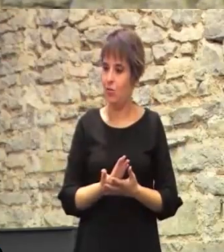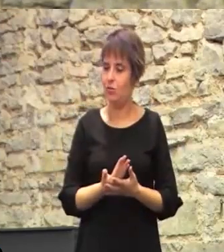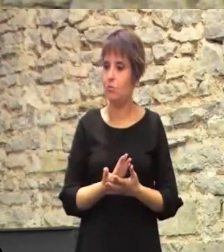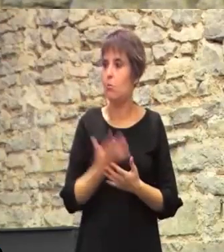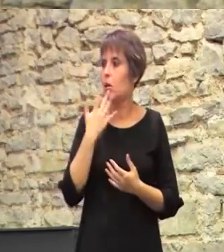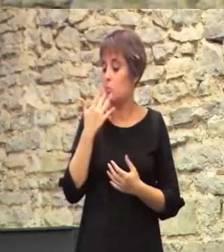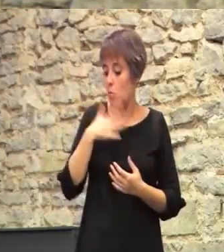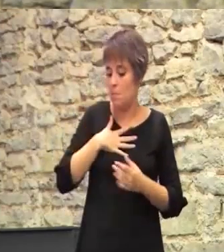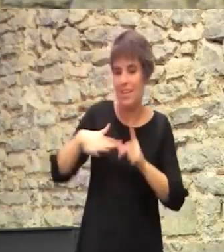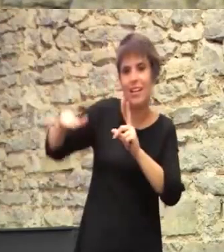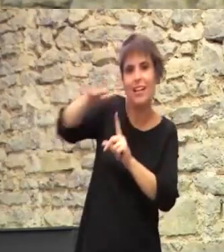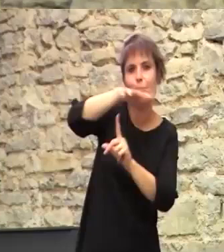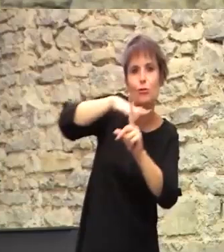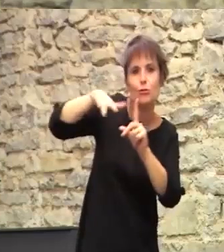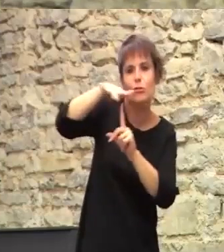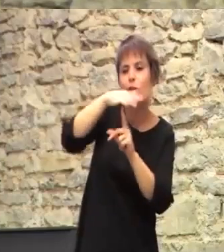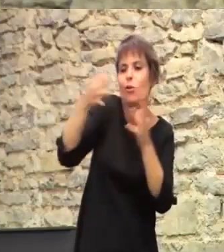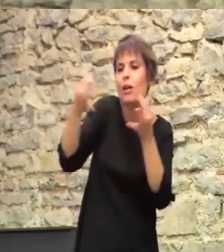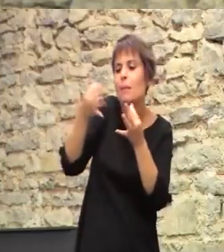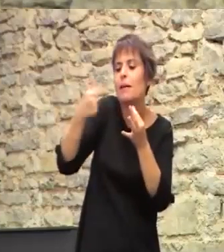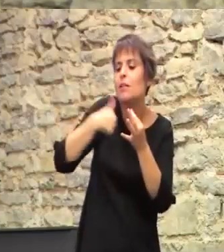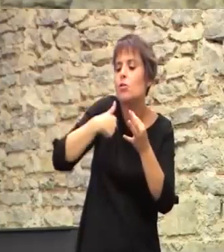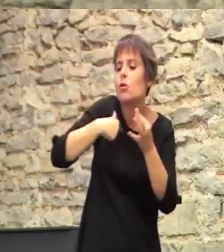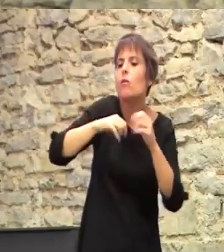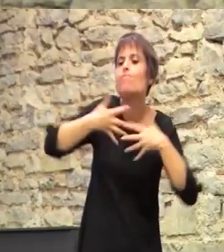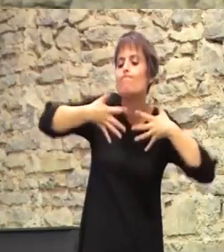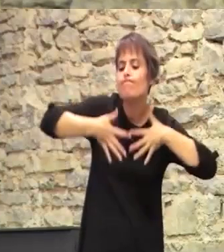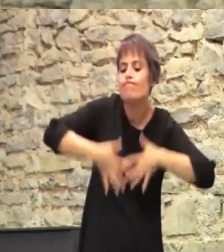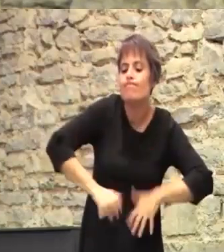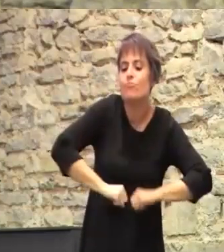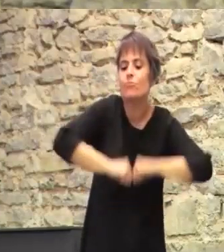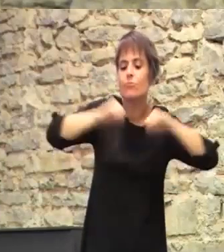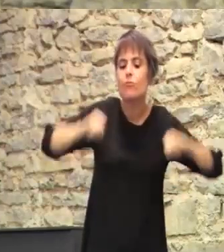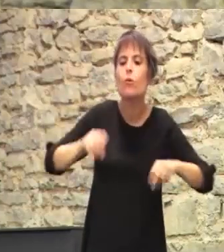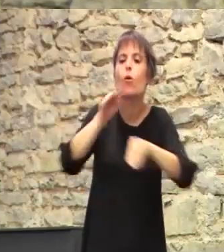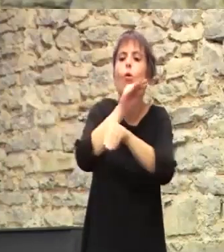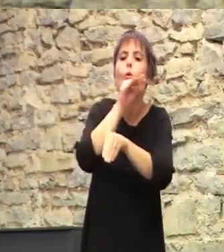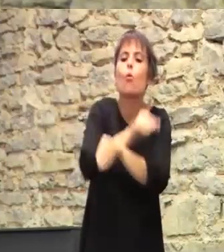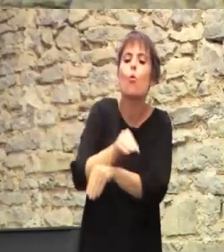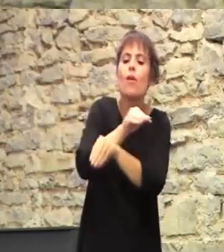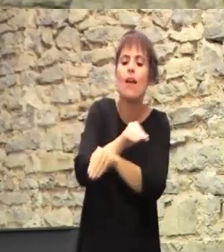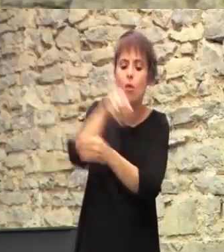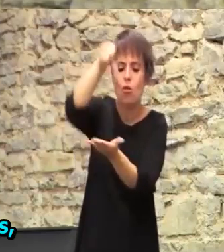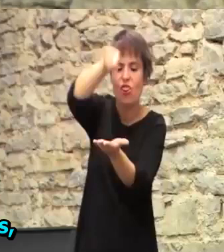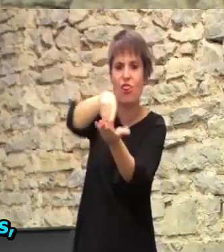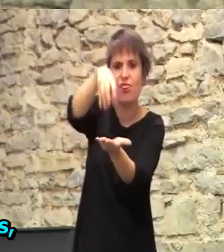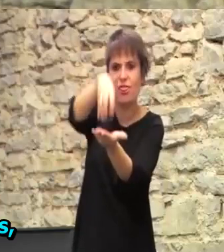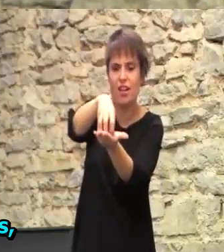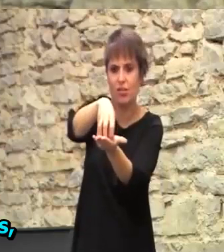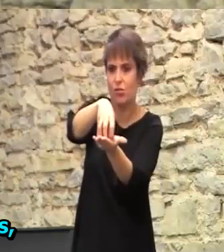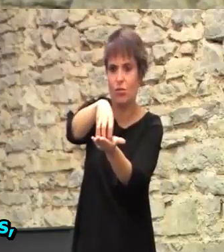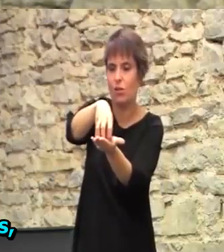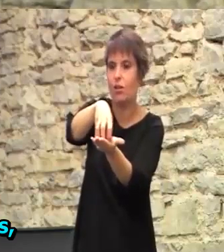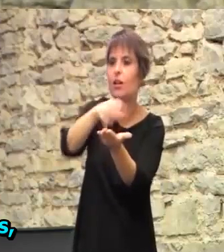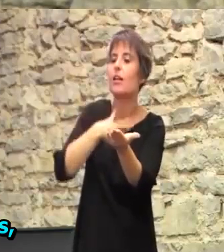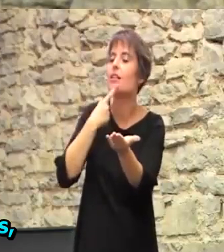en mi entorno empiezo a legitimar que los cuidados en el centro no a negar